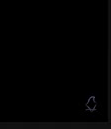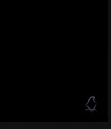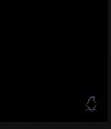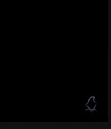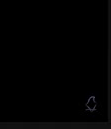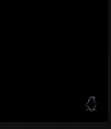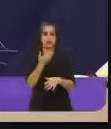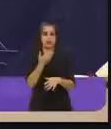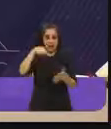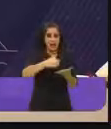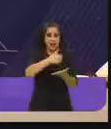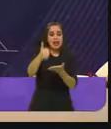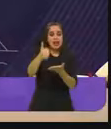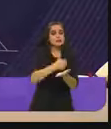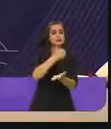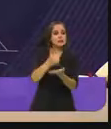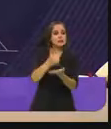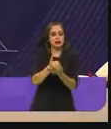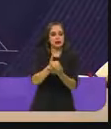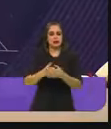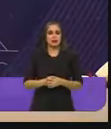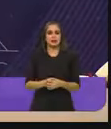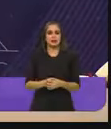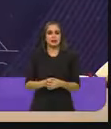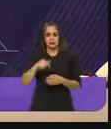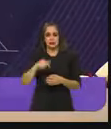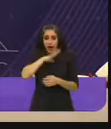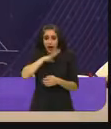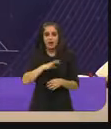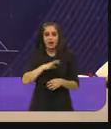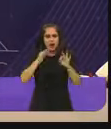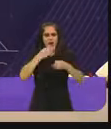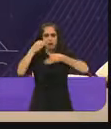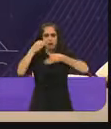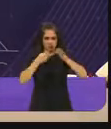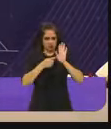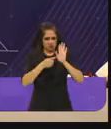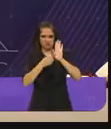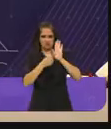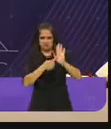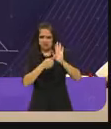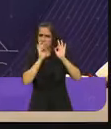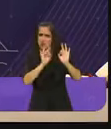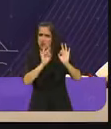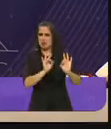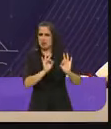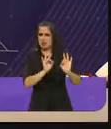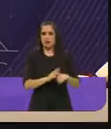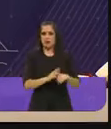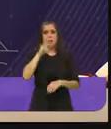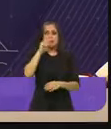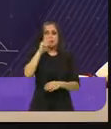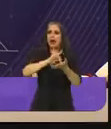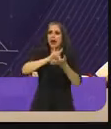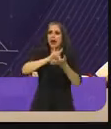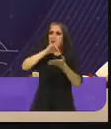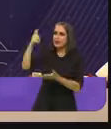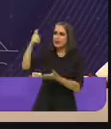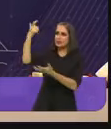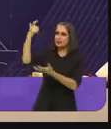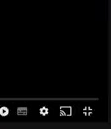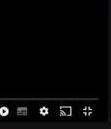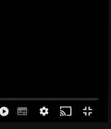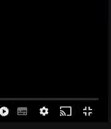solución para el tema del agua sin tomar en cuenta ni la contaminación ni el cambio climático. Y aprovecho para agradecer a los